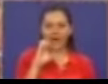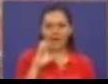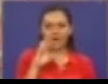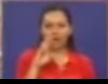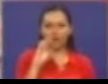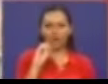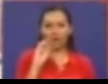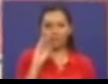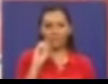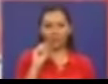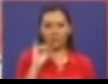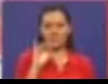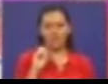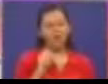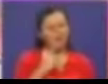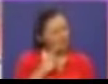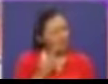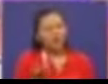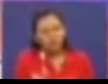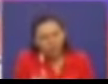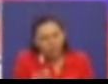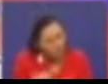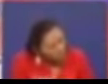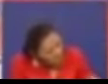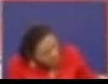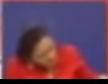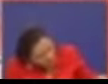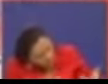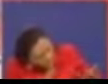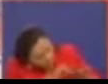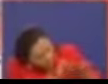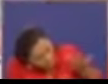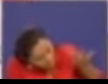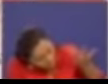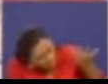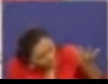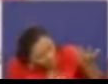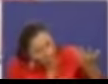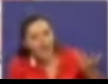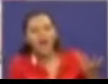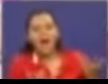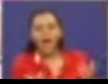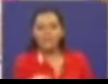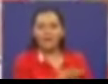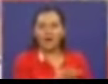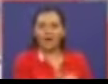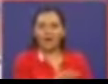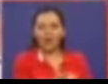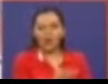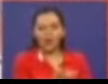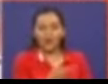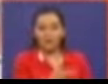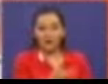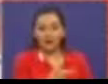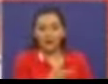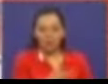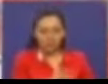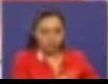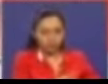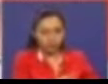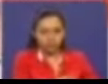Le echan todos los nutrientes, ¿no? Con manguera, le ponen todos los nutrientes. Hay una manguera que automáticamente va